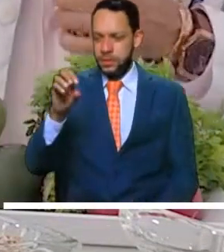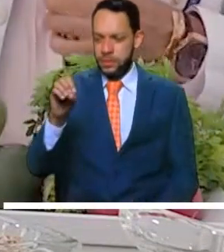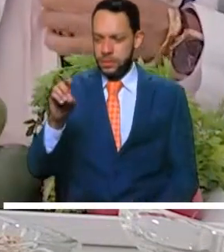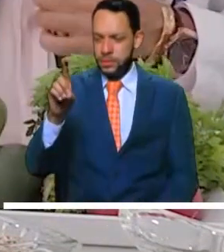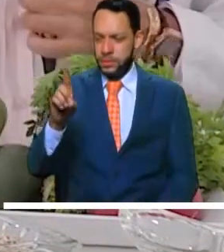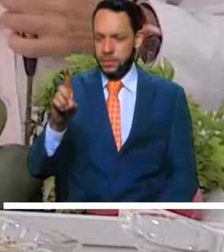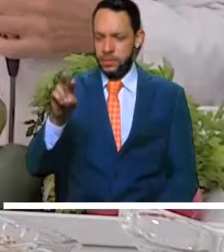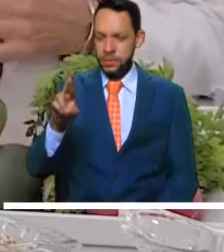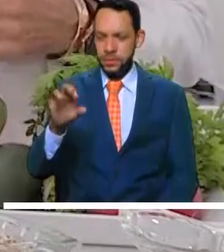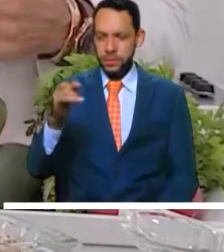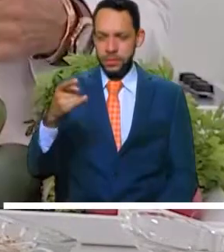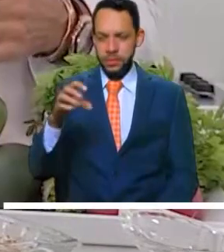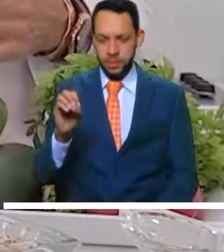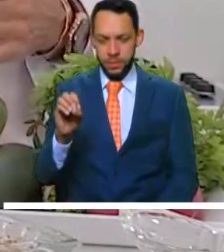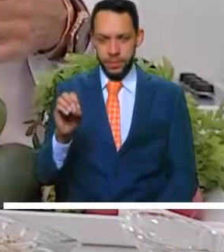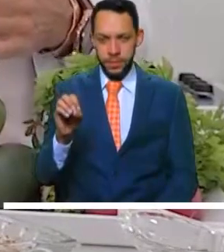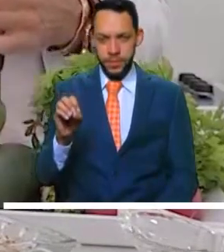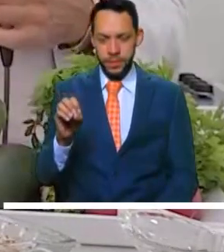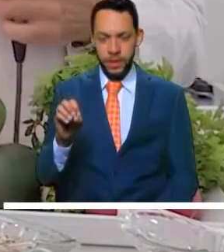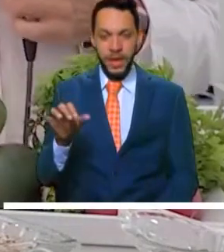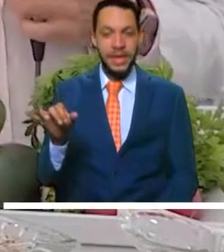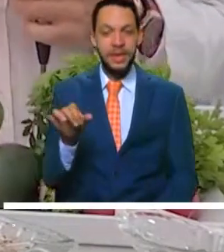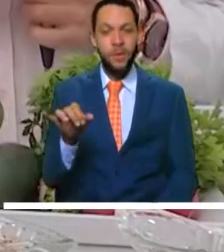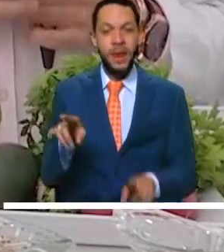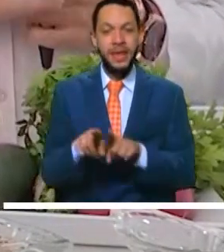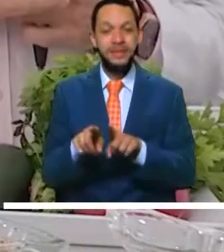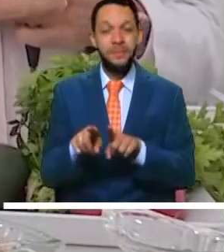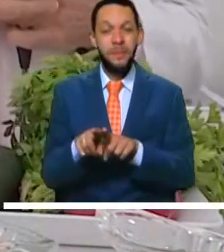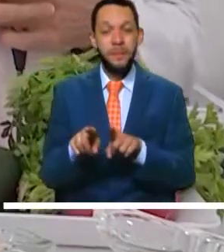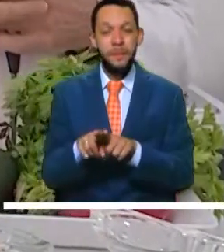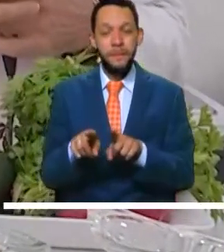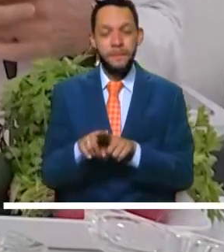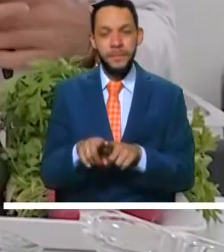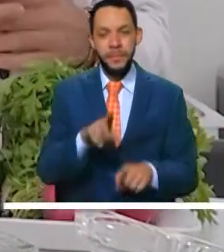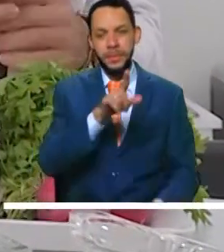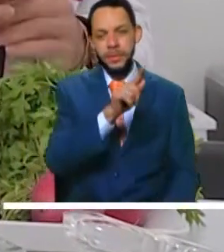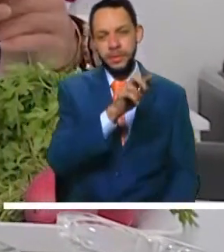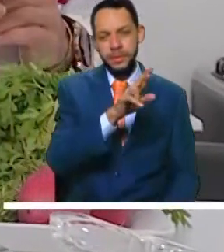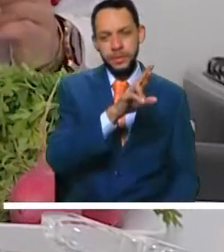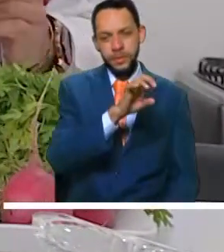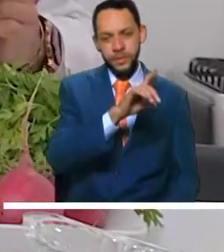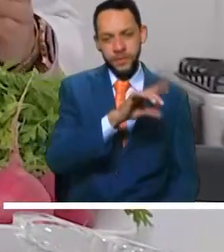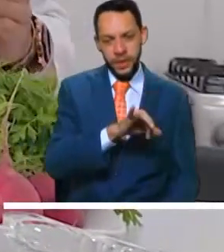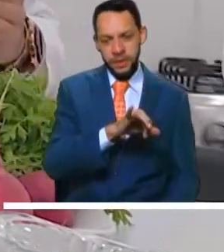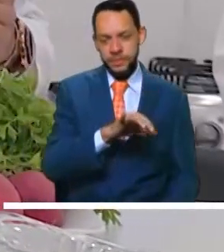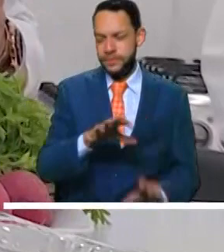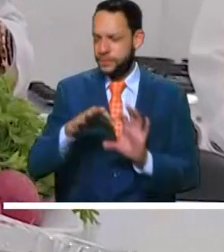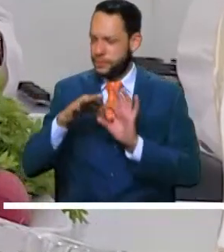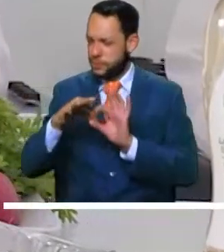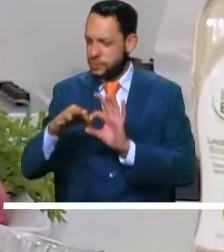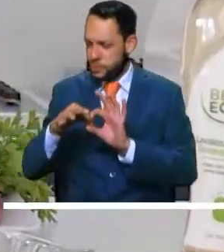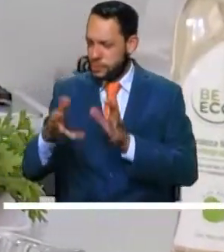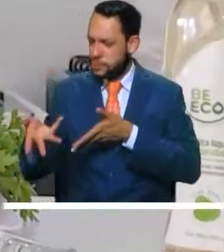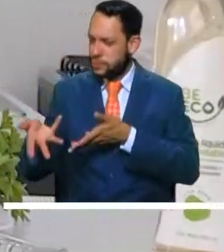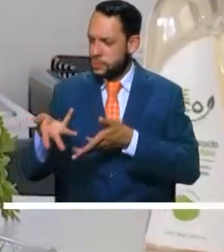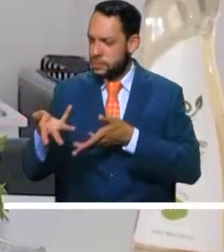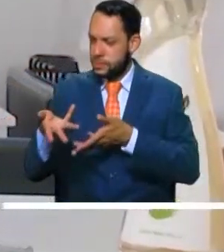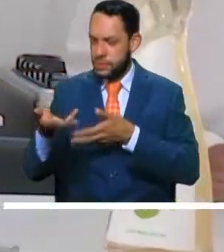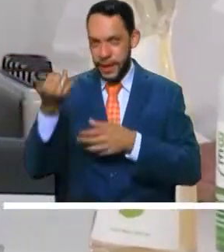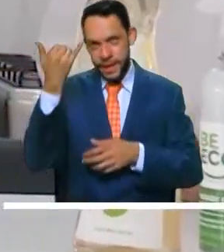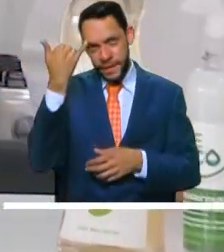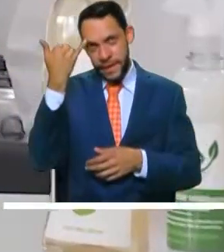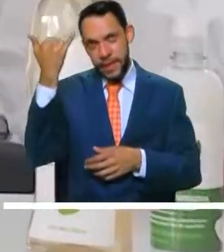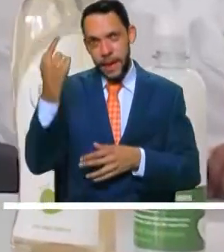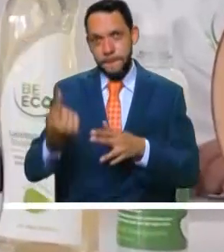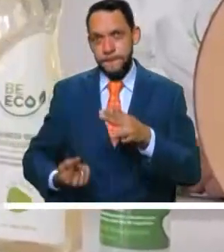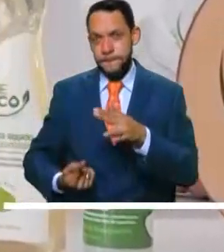hermano del doctor Freddy, nos acompaña también en todo este proceso. Y yo quiero que hablemos de dónde viene este, por